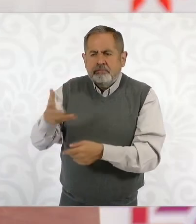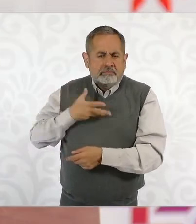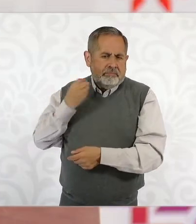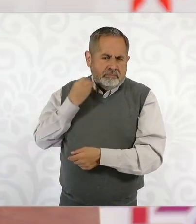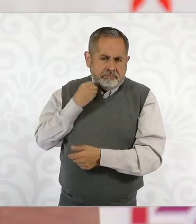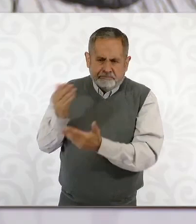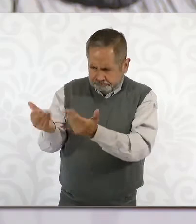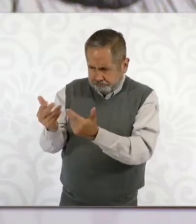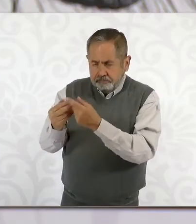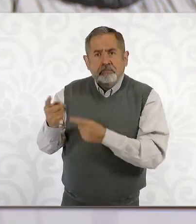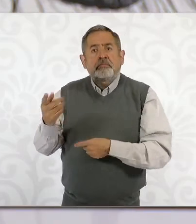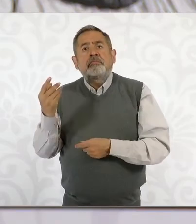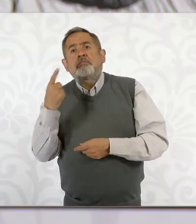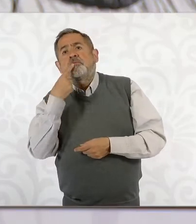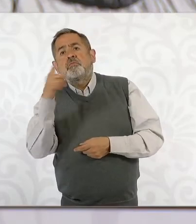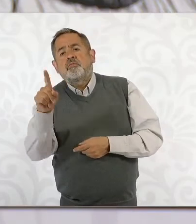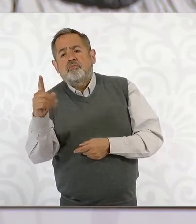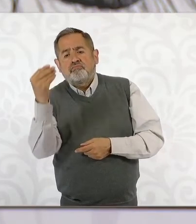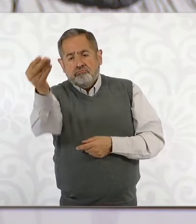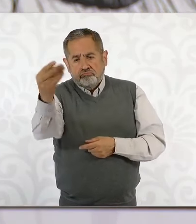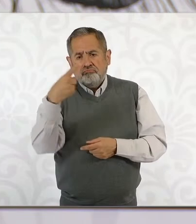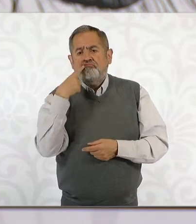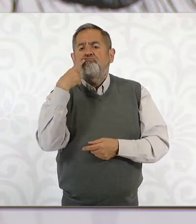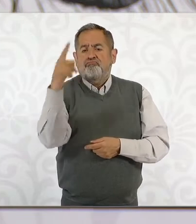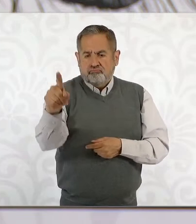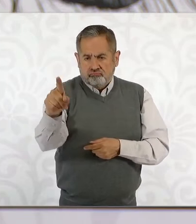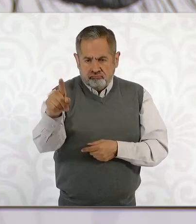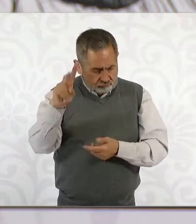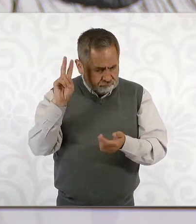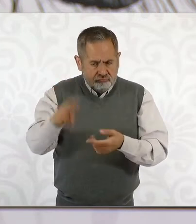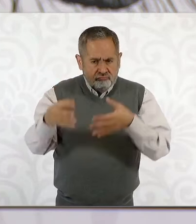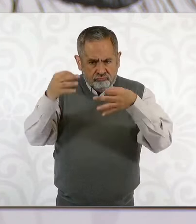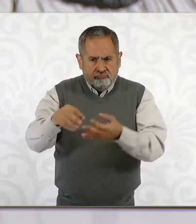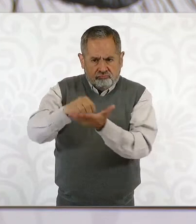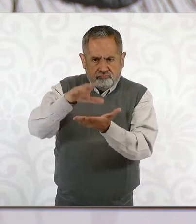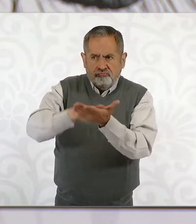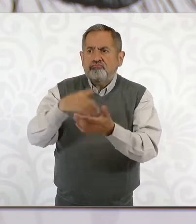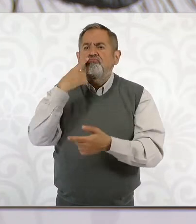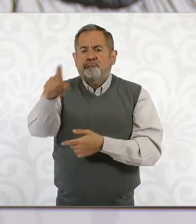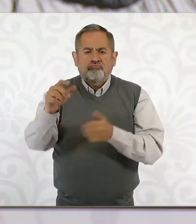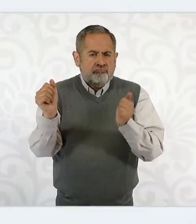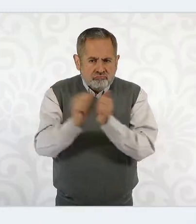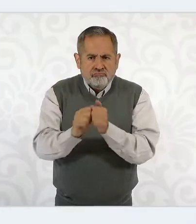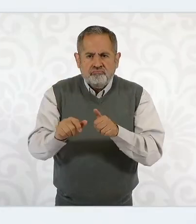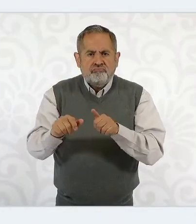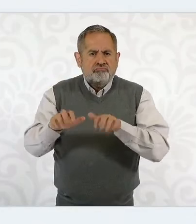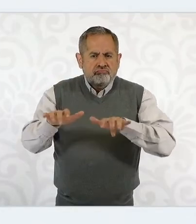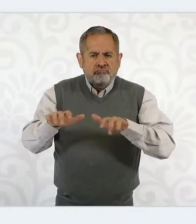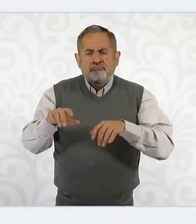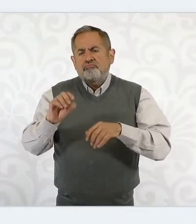denuncias. Es importante que la denuncia se presente formalmente. Se puede hacer a través de un medio de